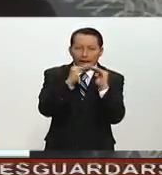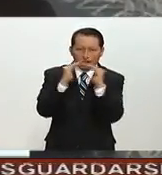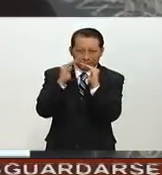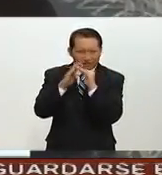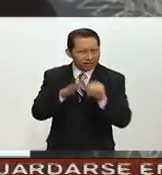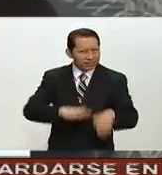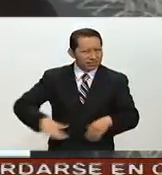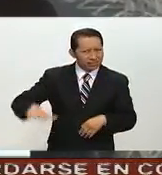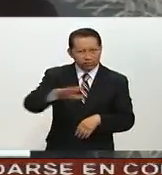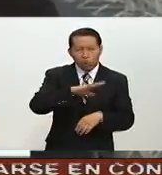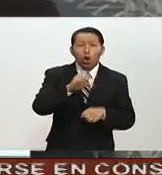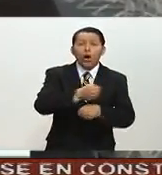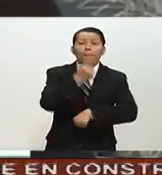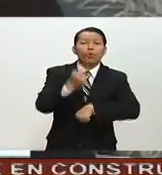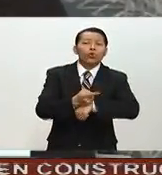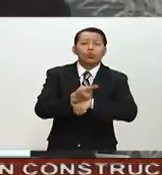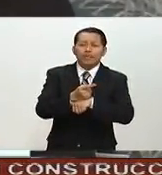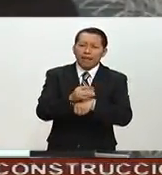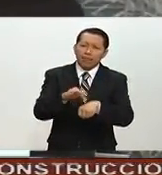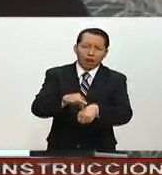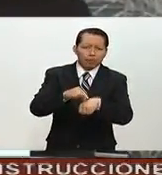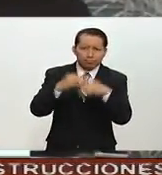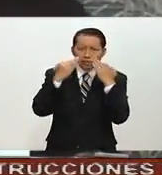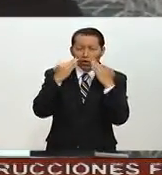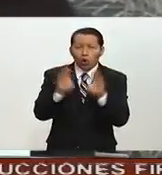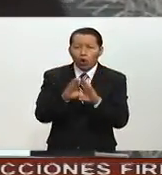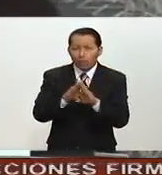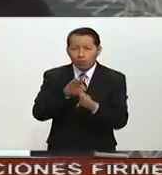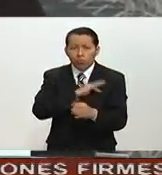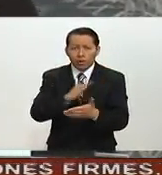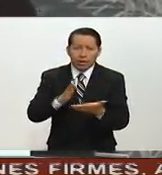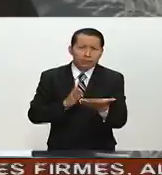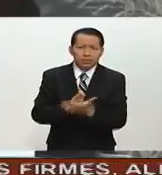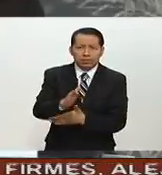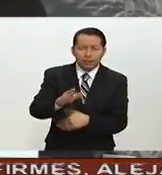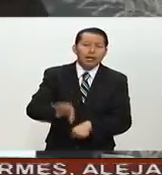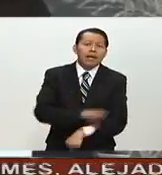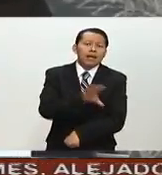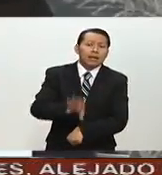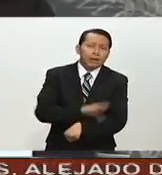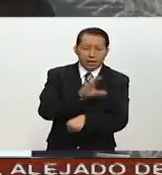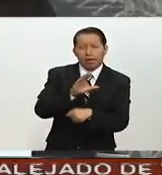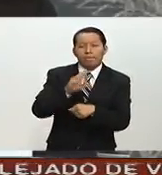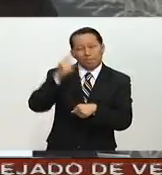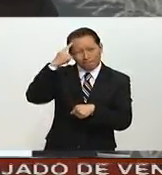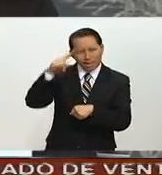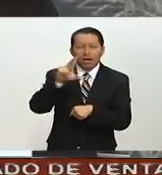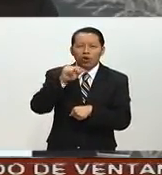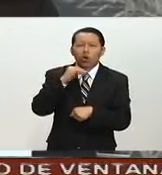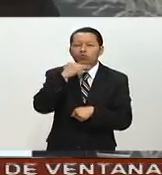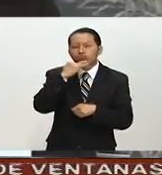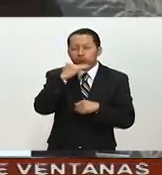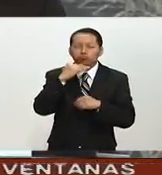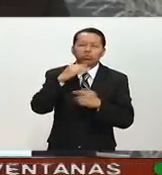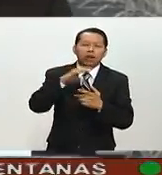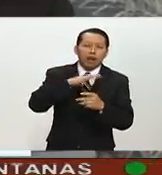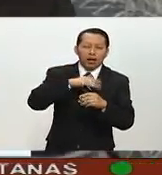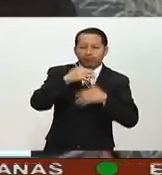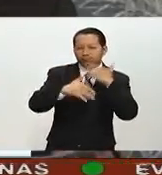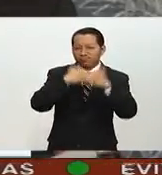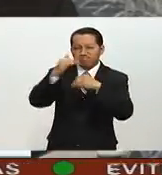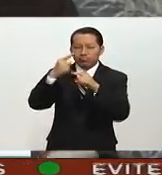posibilidad auténtica y tangible de acceder a energía menos contaminante. México